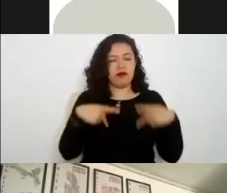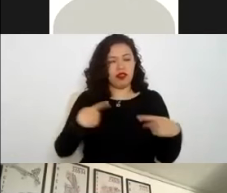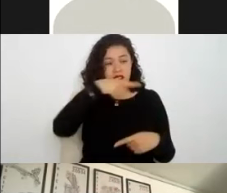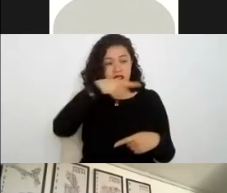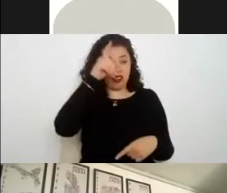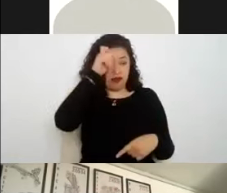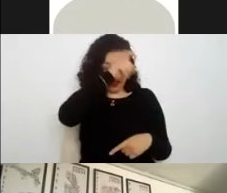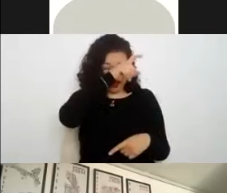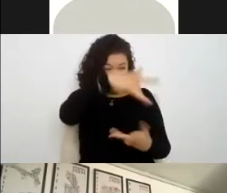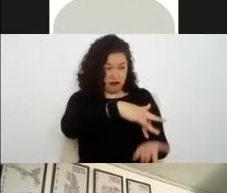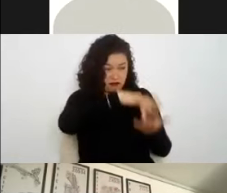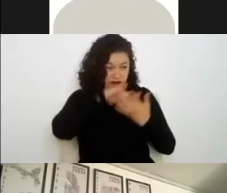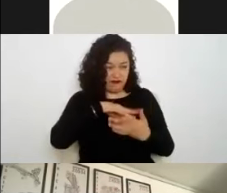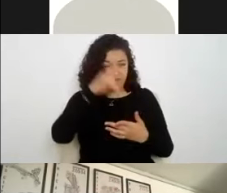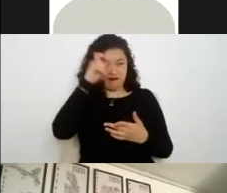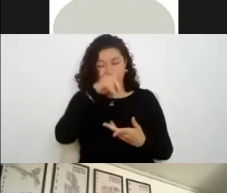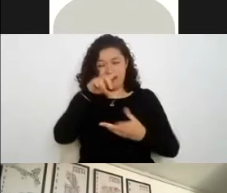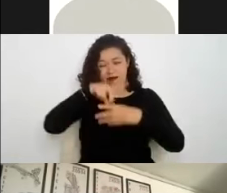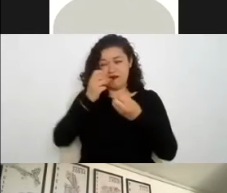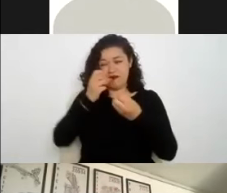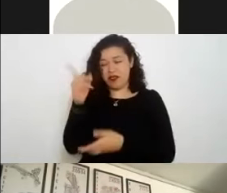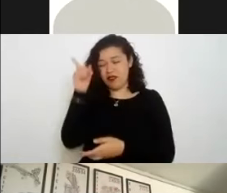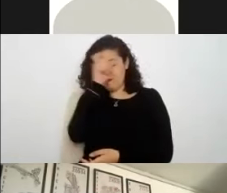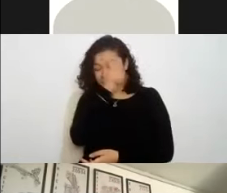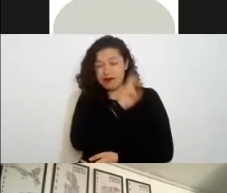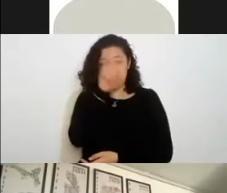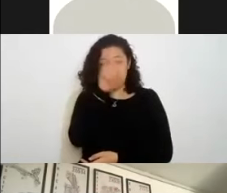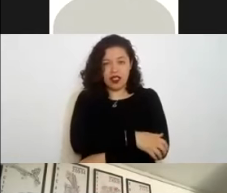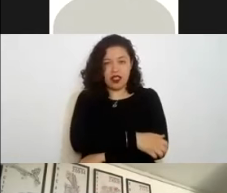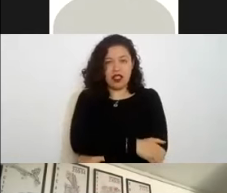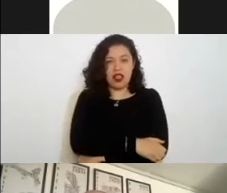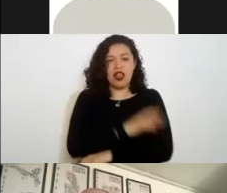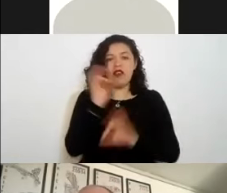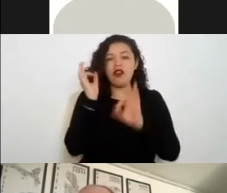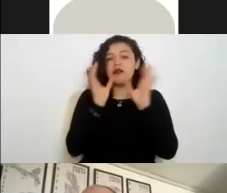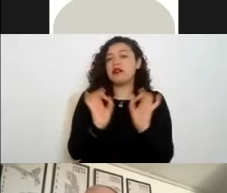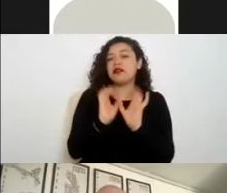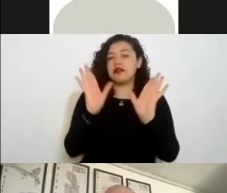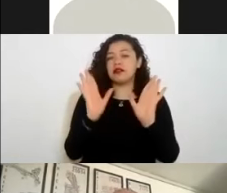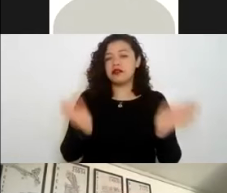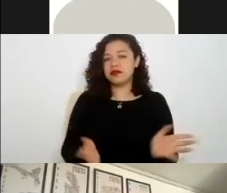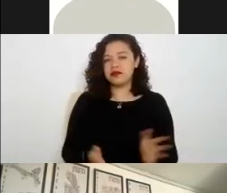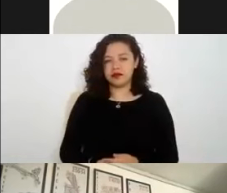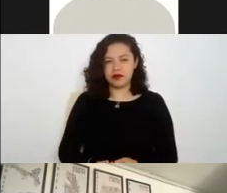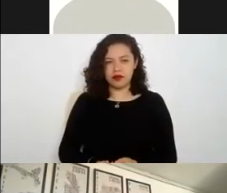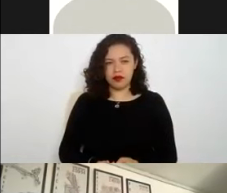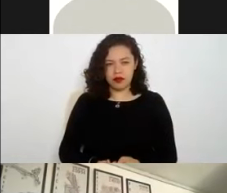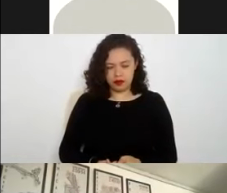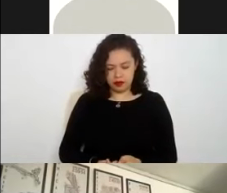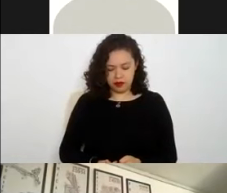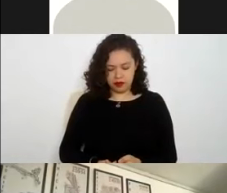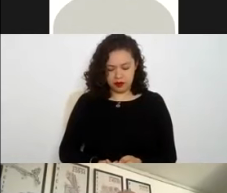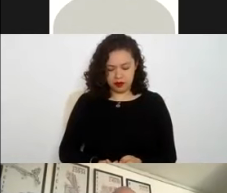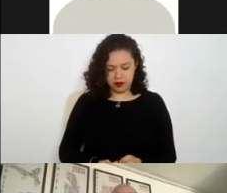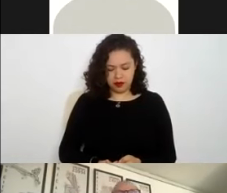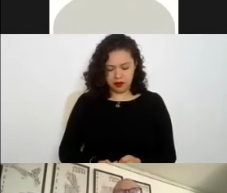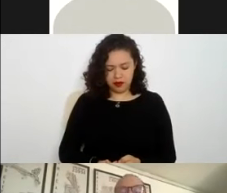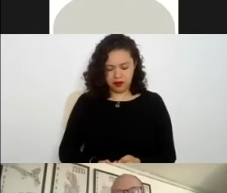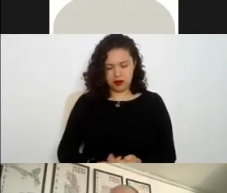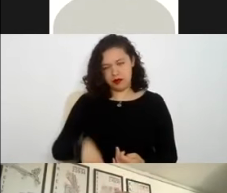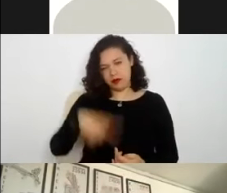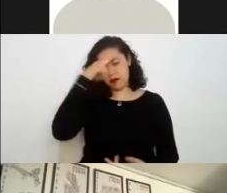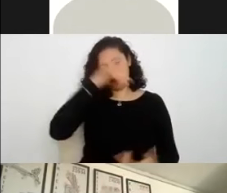ayudando, difícilmente están haciendo cosas, es muy raro, lo hacen de manera esporádica, y que pues a través de las empresas y